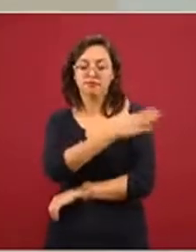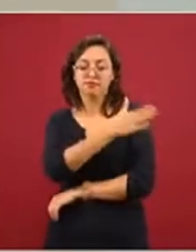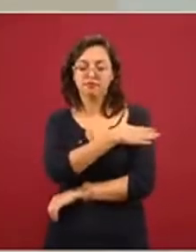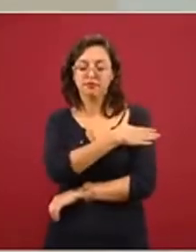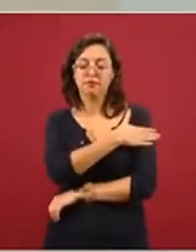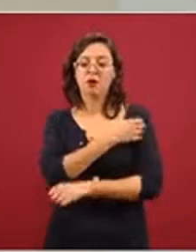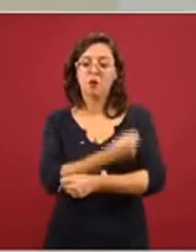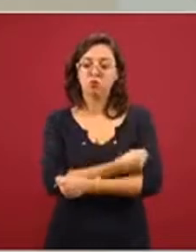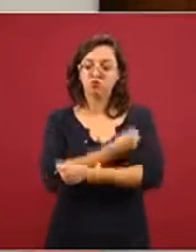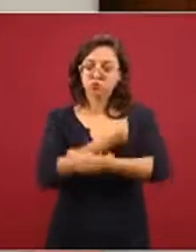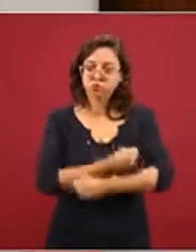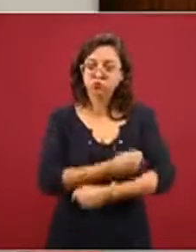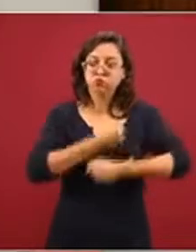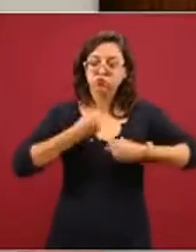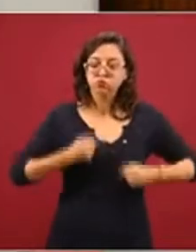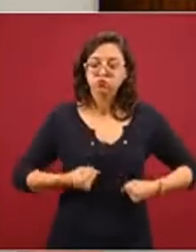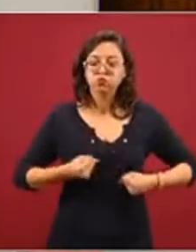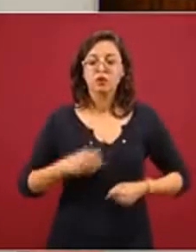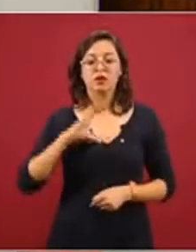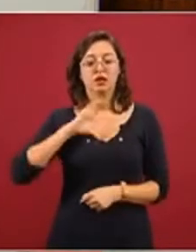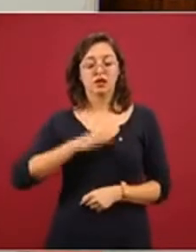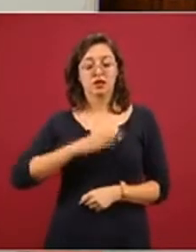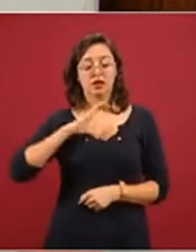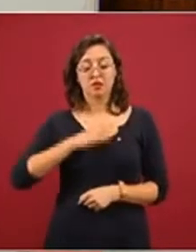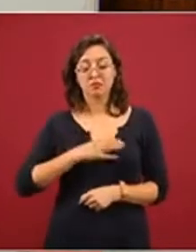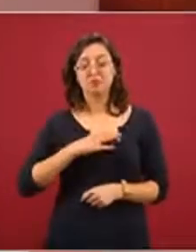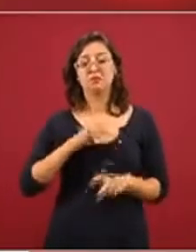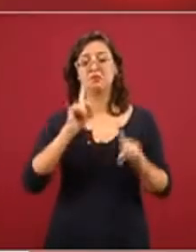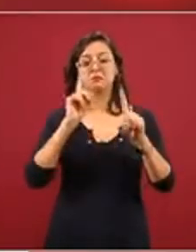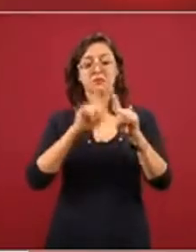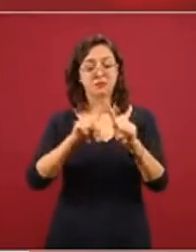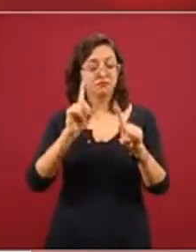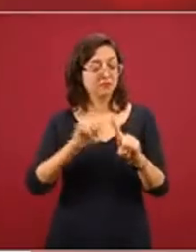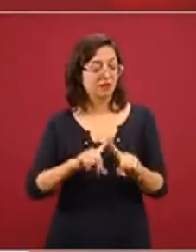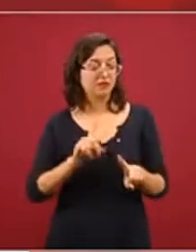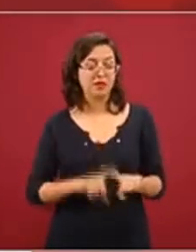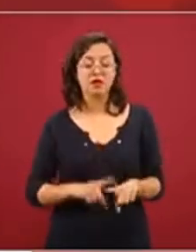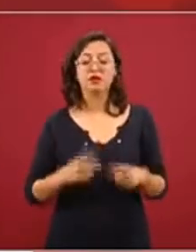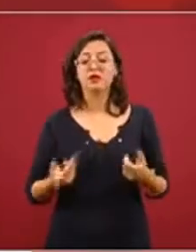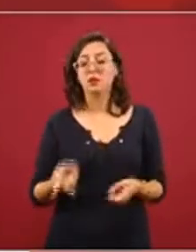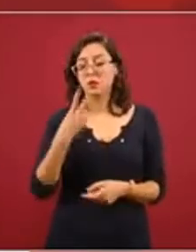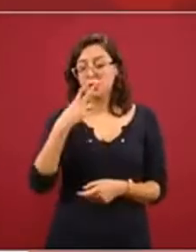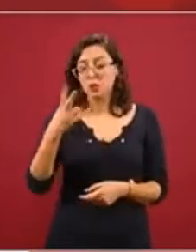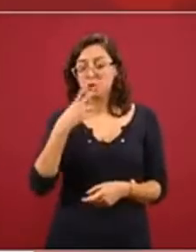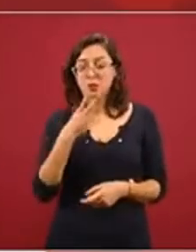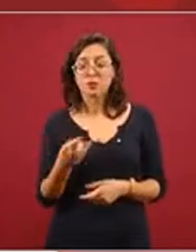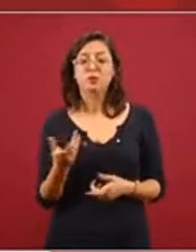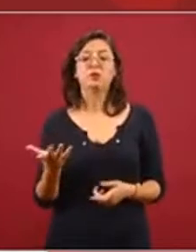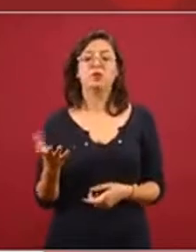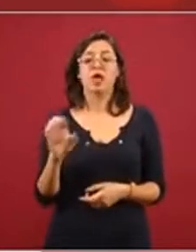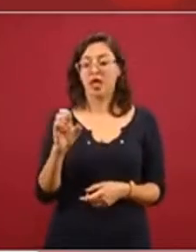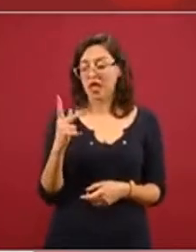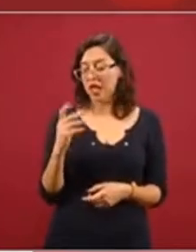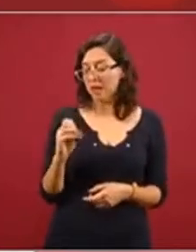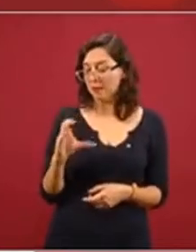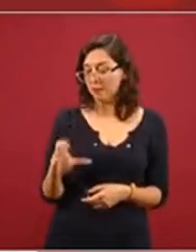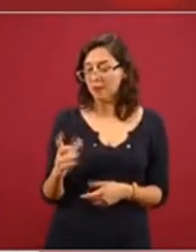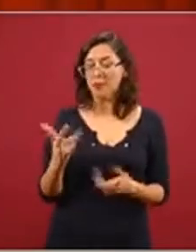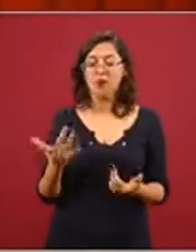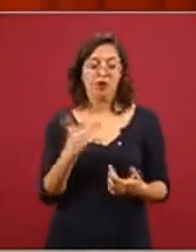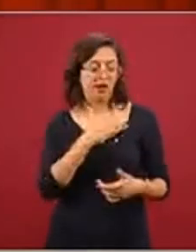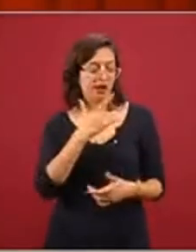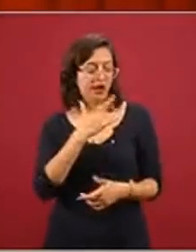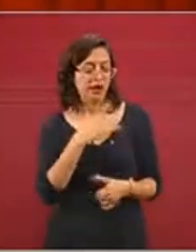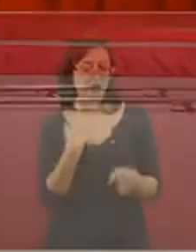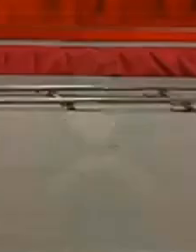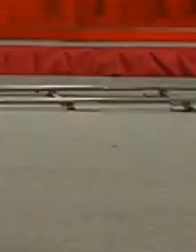hipertensión, obesidad, sobrepeso, cáncer, otras causas de inmunosupresión, tabaquismo, enfermedad cardíaca, enfermedad pulmonar